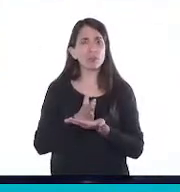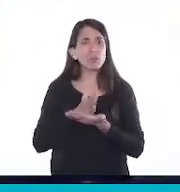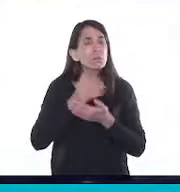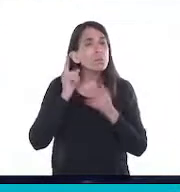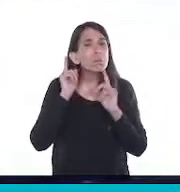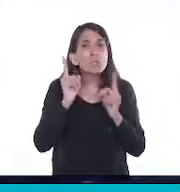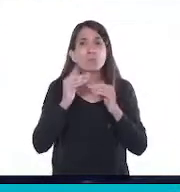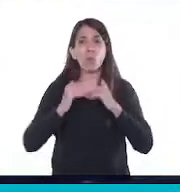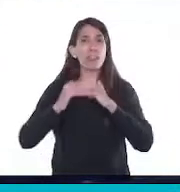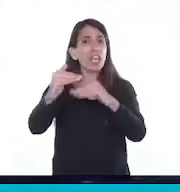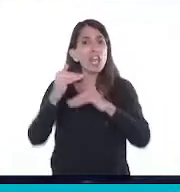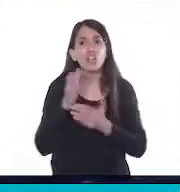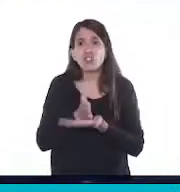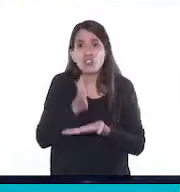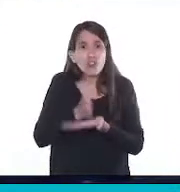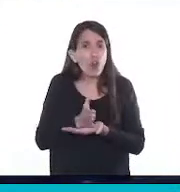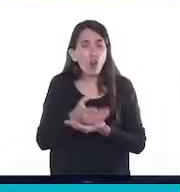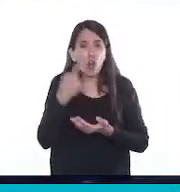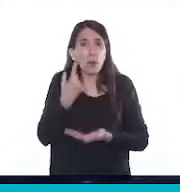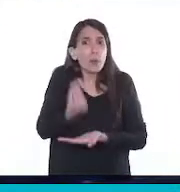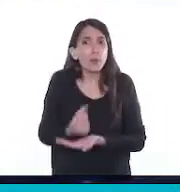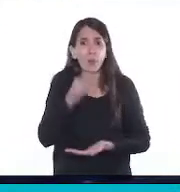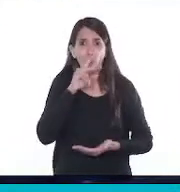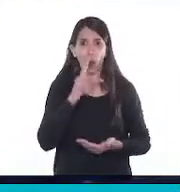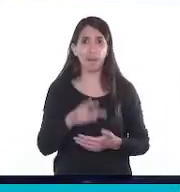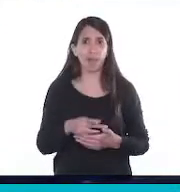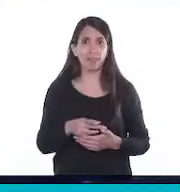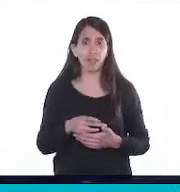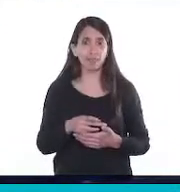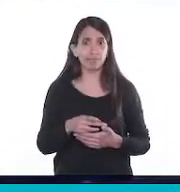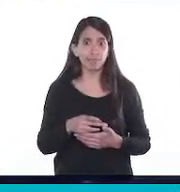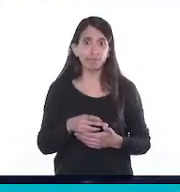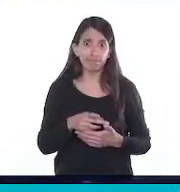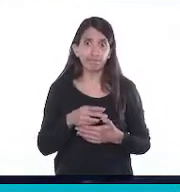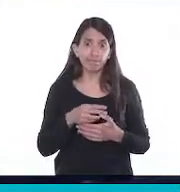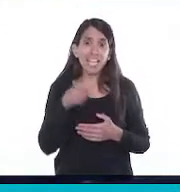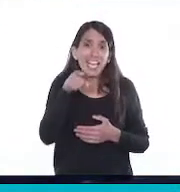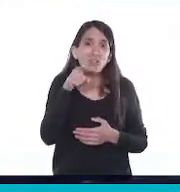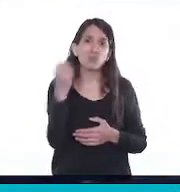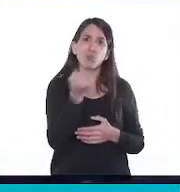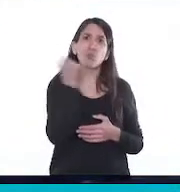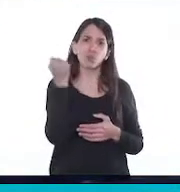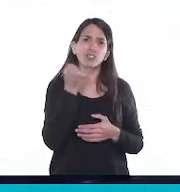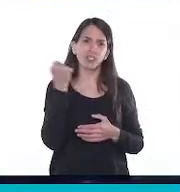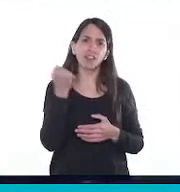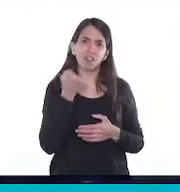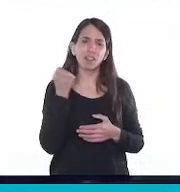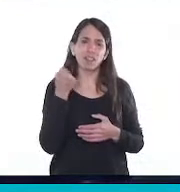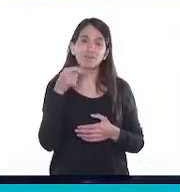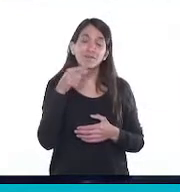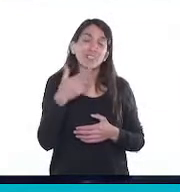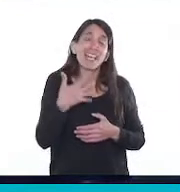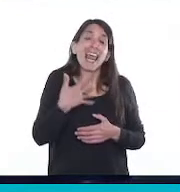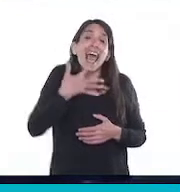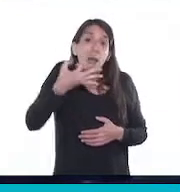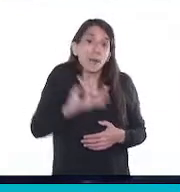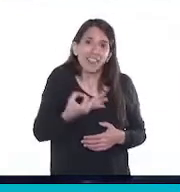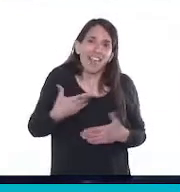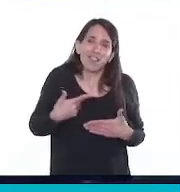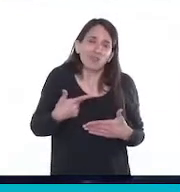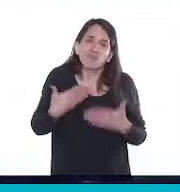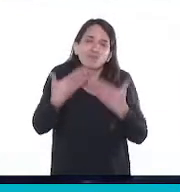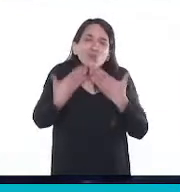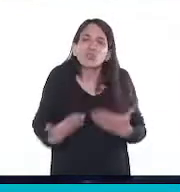como los que vivimos en las ciudades cercanas a las cabeceras de distrito agradezco que